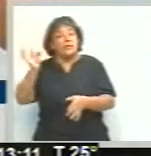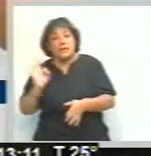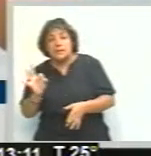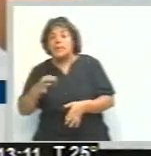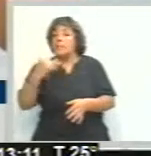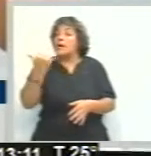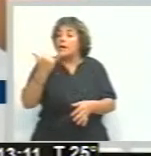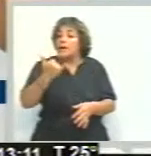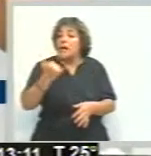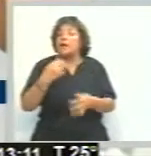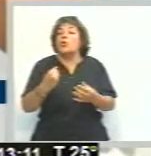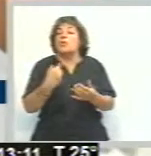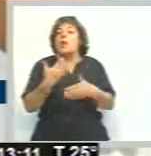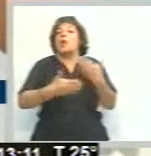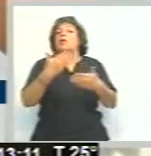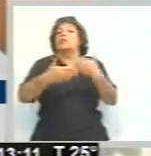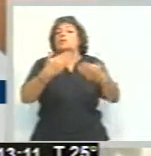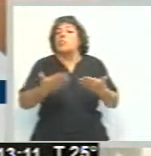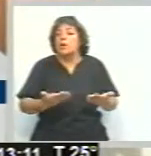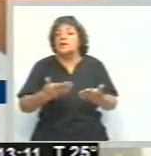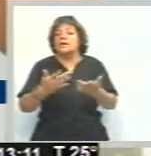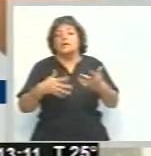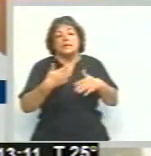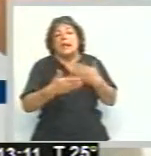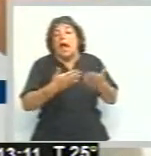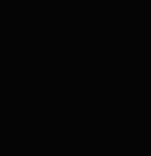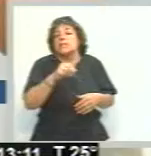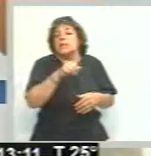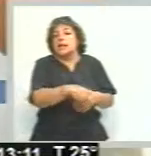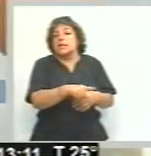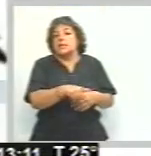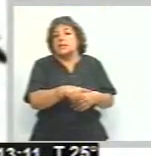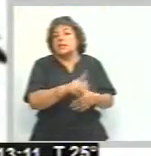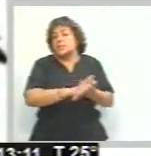cuáles son las consecuencias de realizar delitos con estas características.